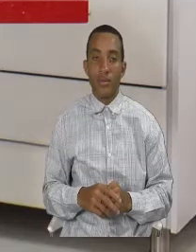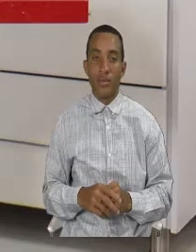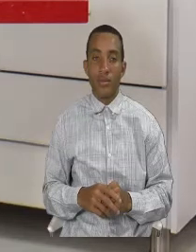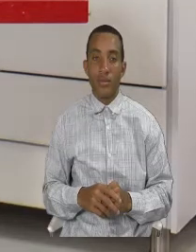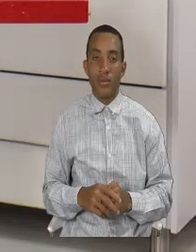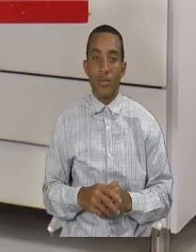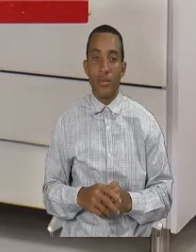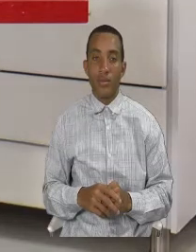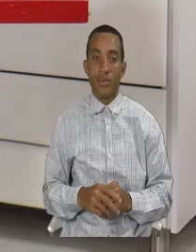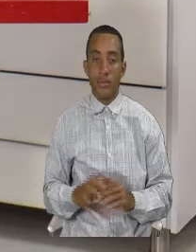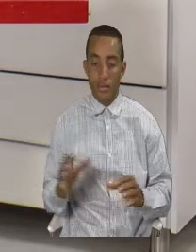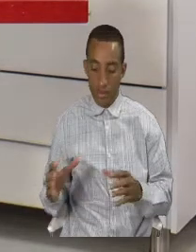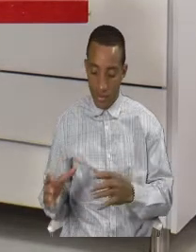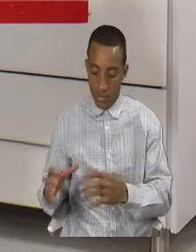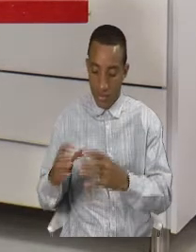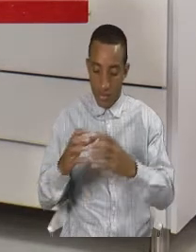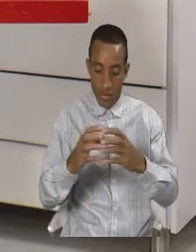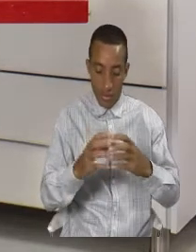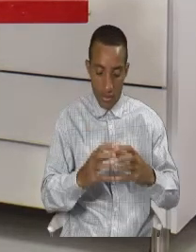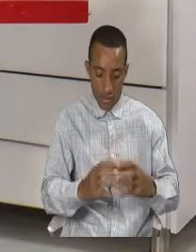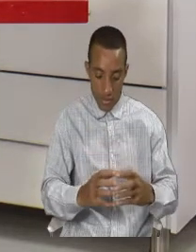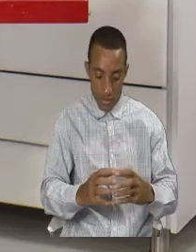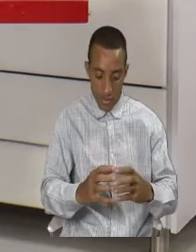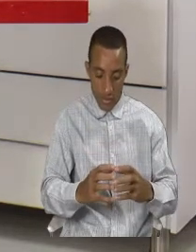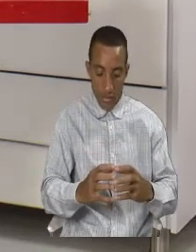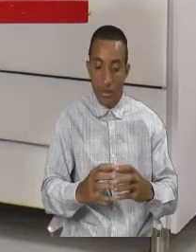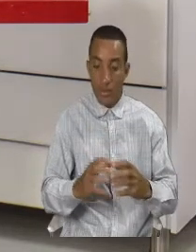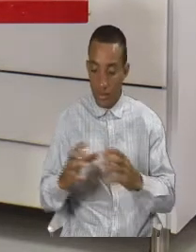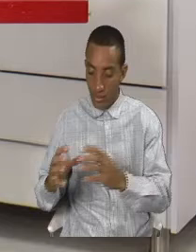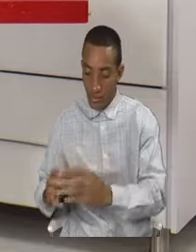Y las vamos a adicionar al sartén.